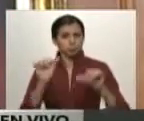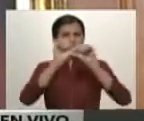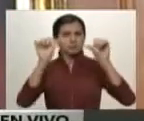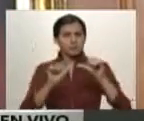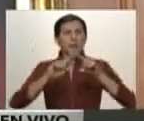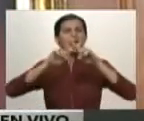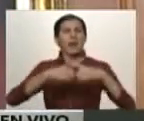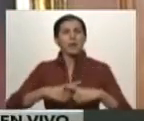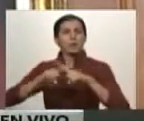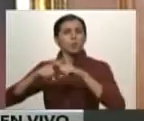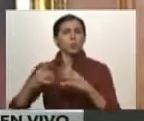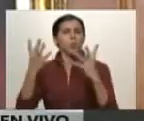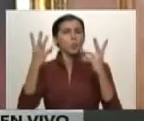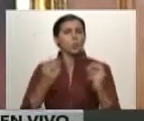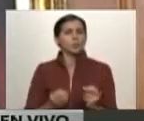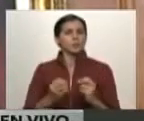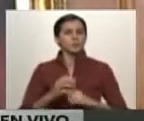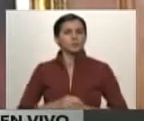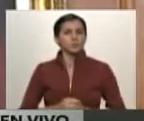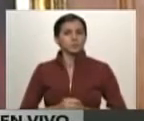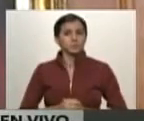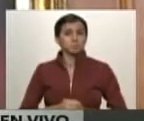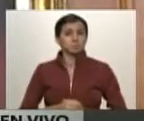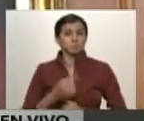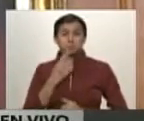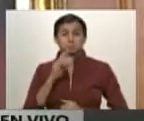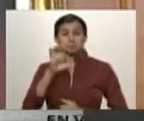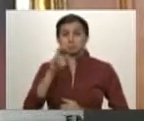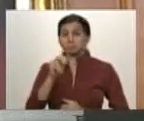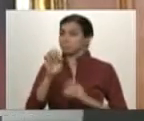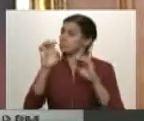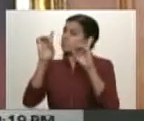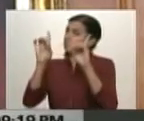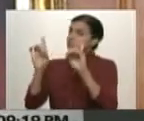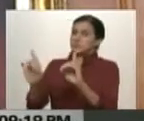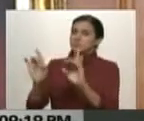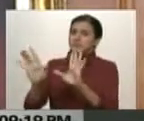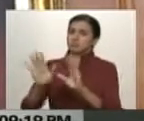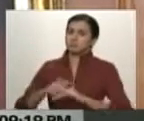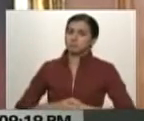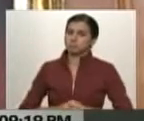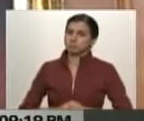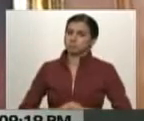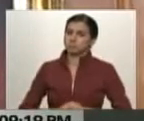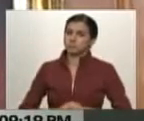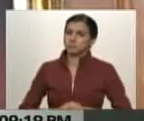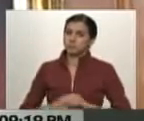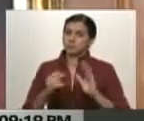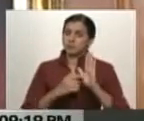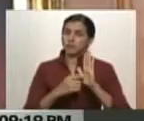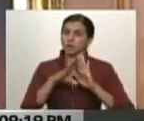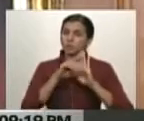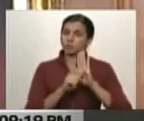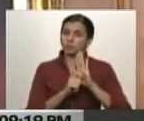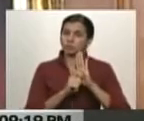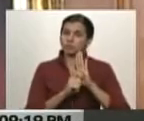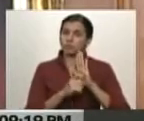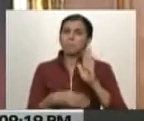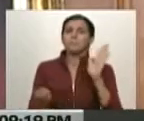cálculo que hace el poder electoral el poder electoral decide auto nuevamente esta constitución creó el quinto